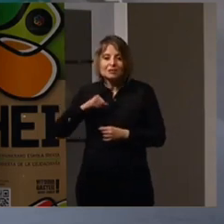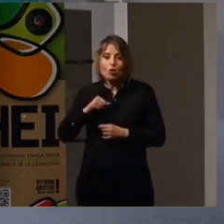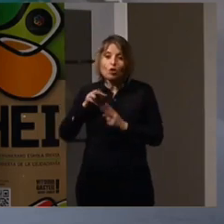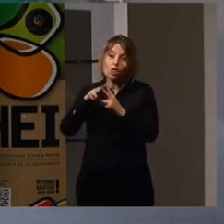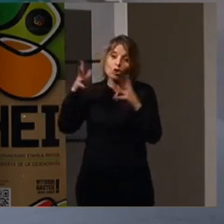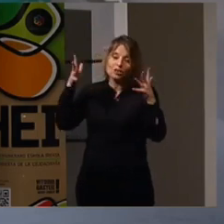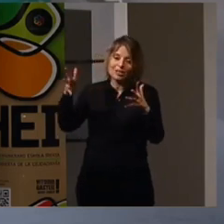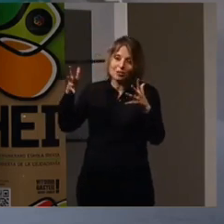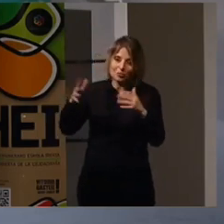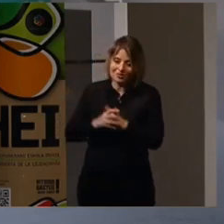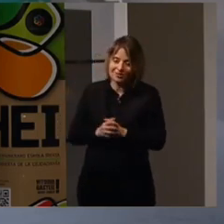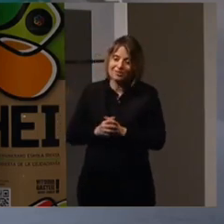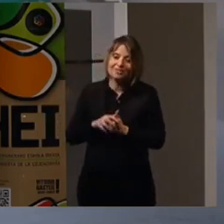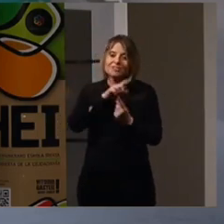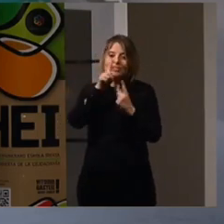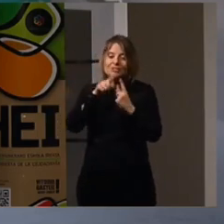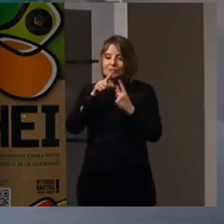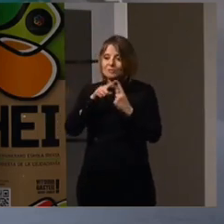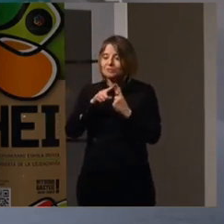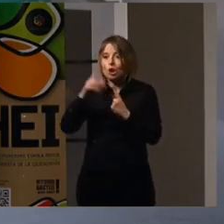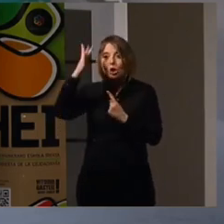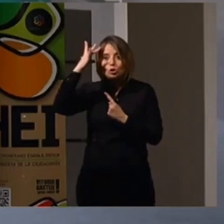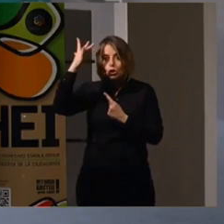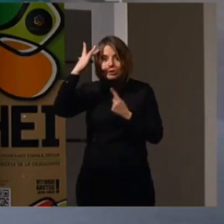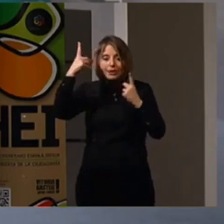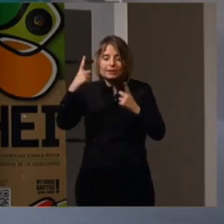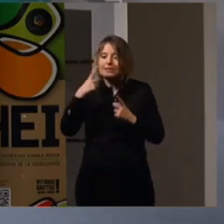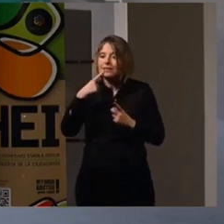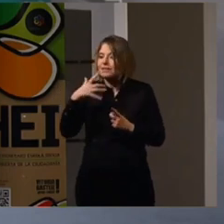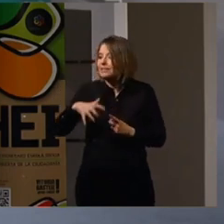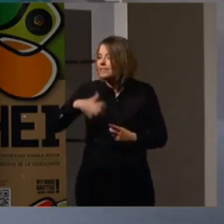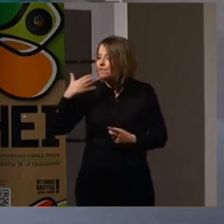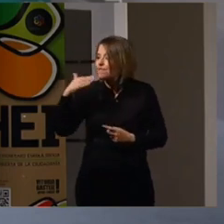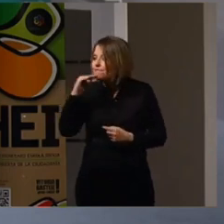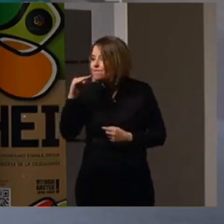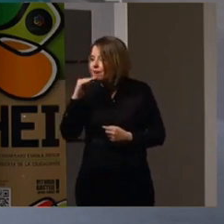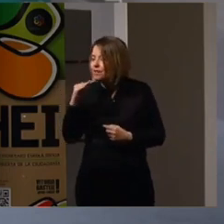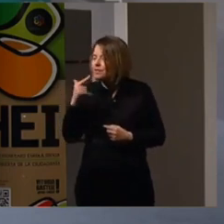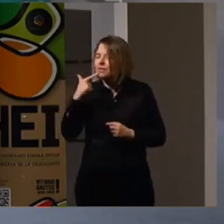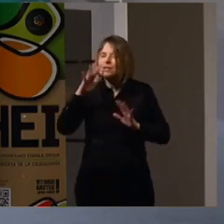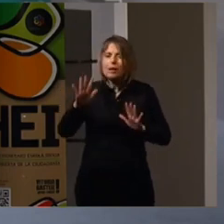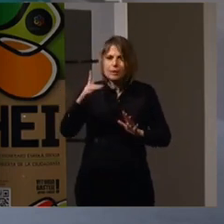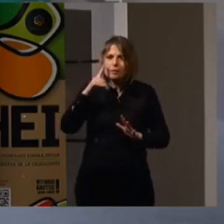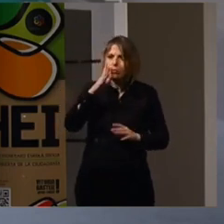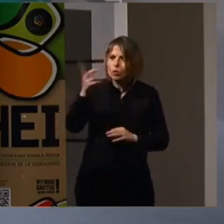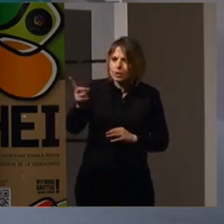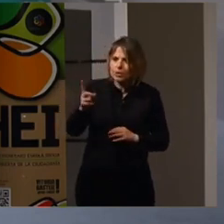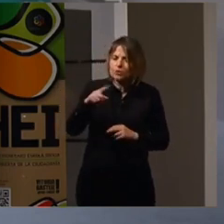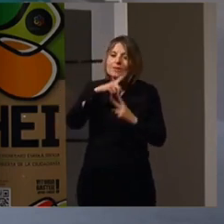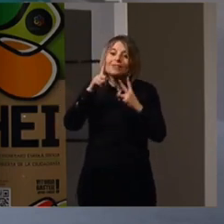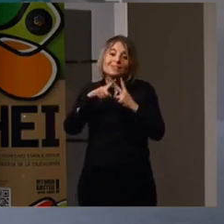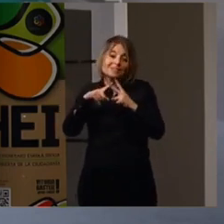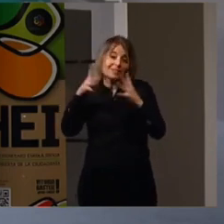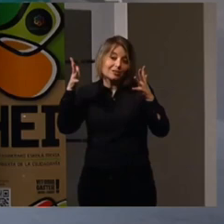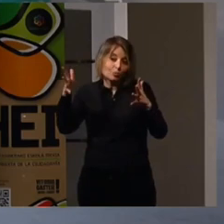hacer dos. La parte de intentar soñar y si te enfadas con algo, ¿no? Decir, a ver, ¿por qué no? Y esta otra